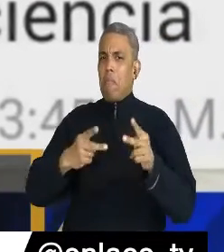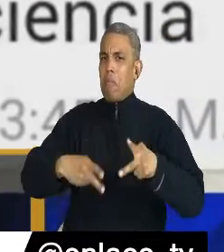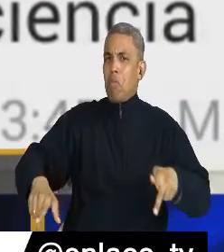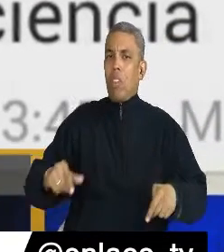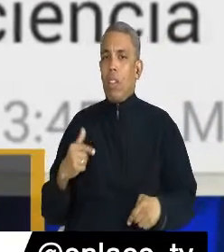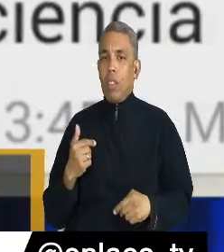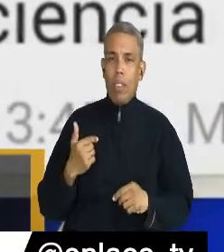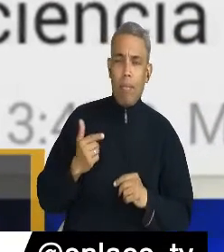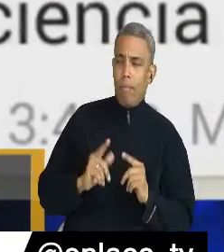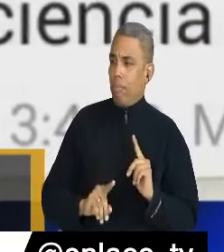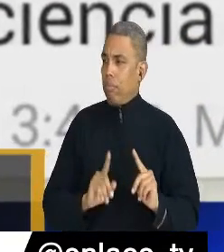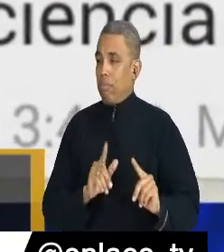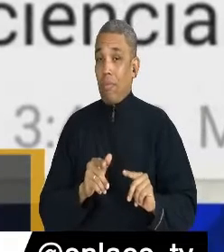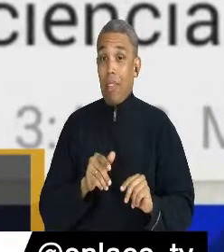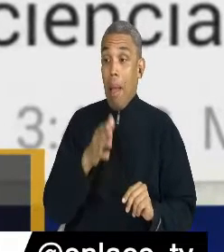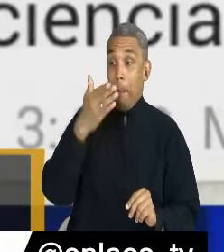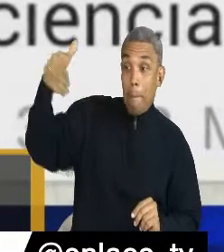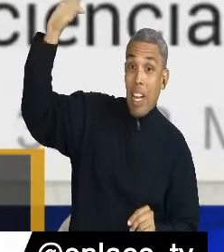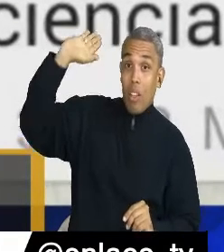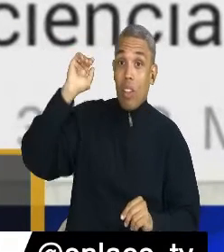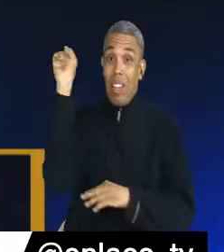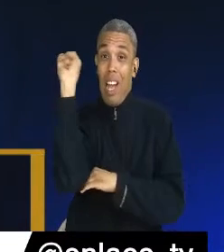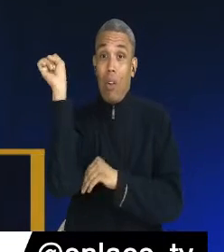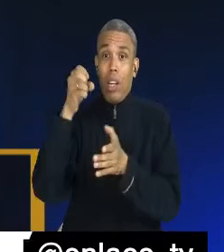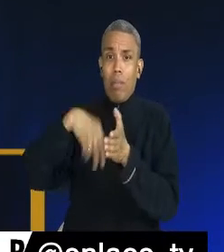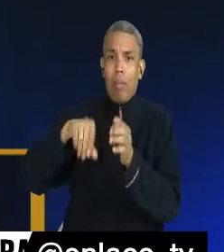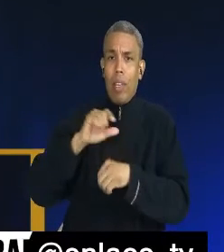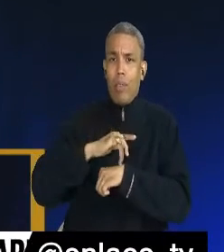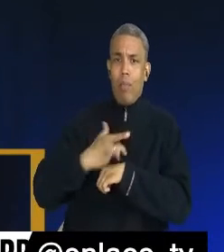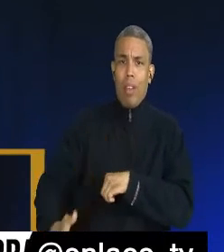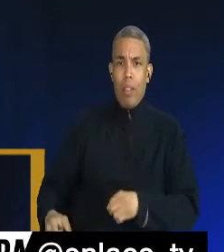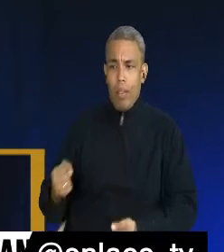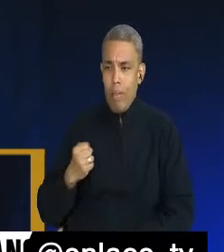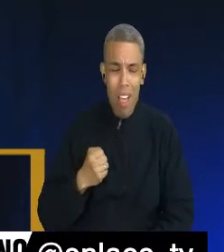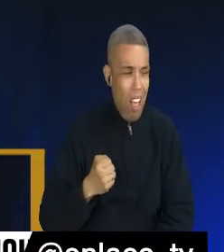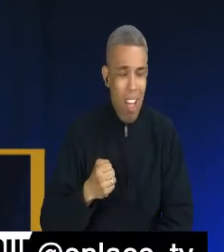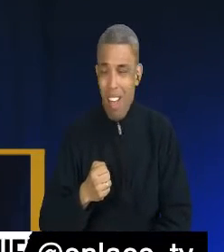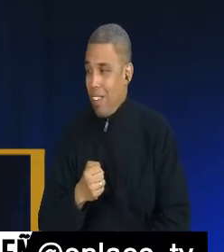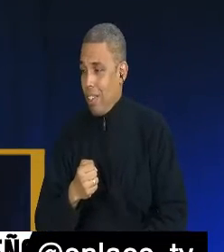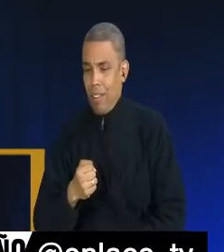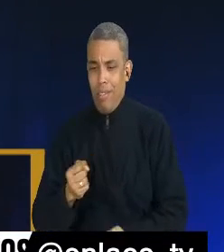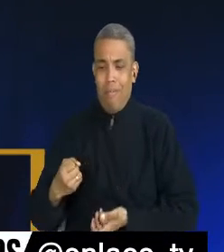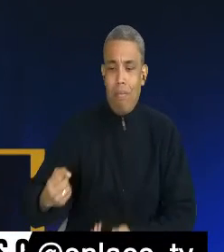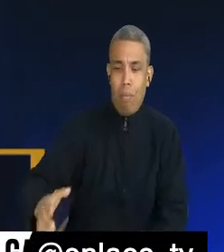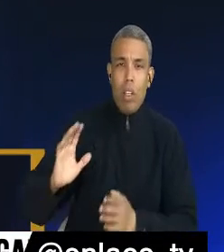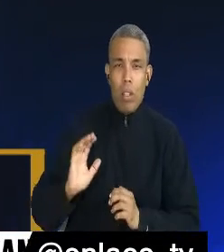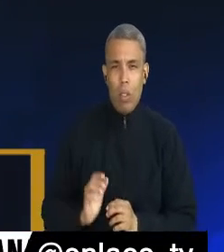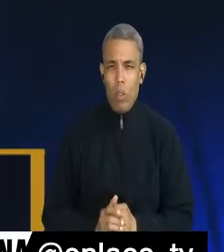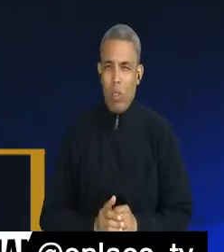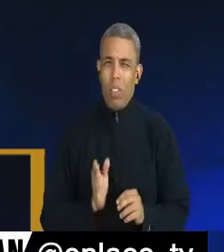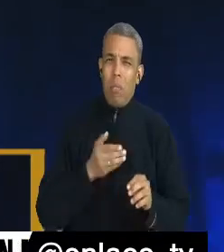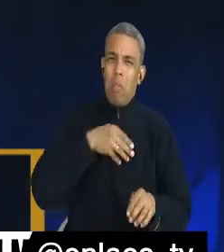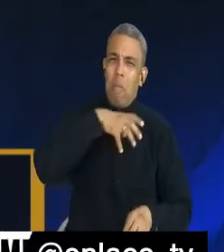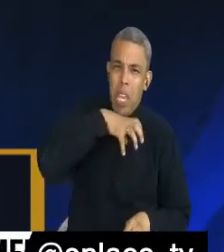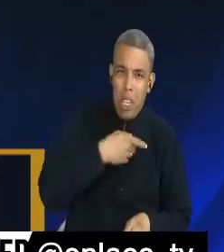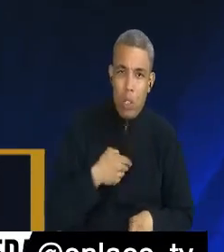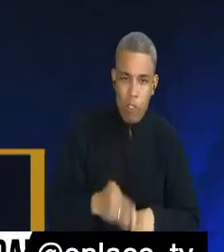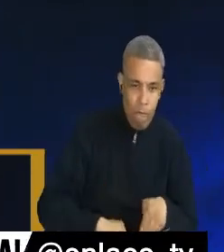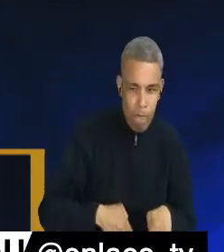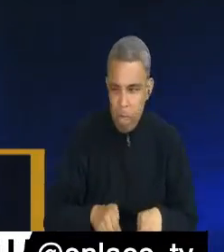luego de que el carro recolector ya ha pasado por el sector las bolsas por supuesto las rompen los animales y los residuos quedan extendidos en la vía